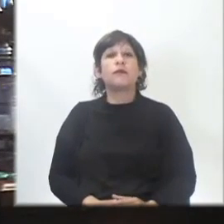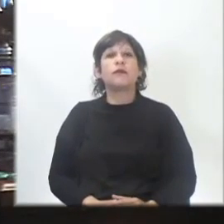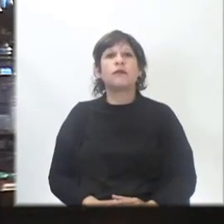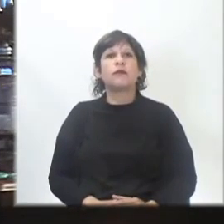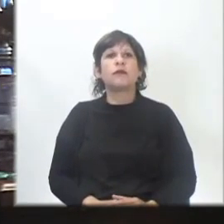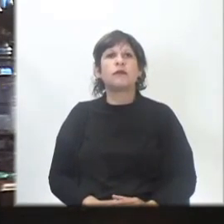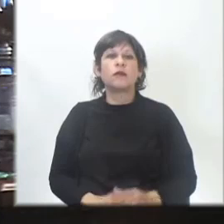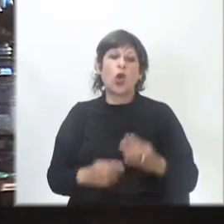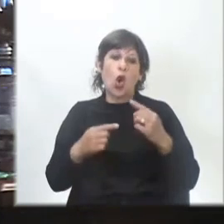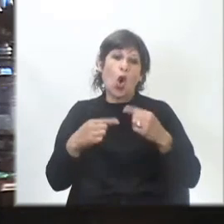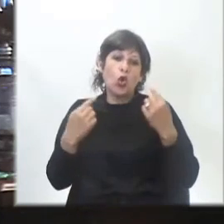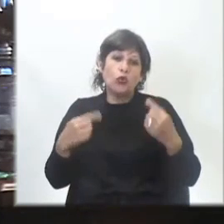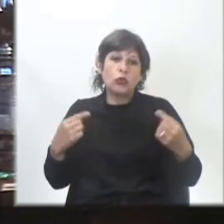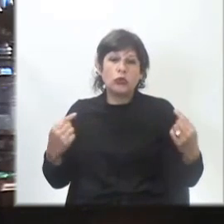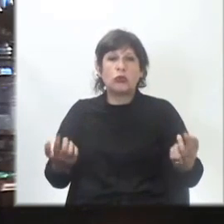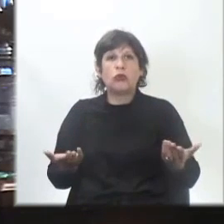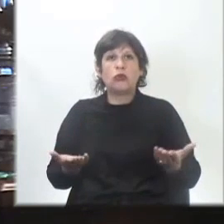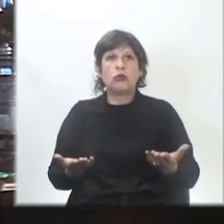cosas